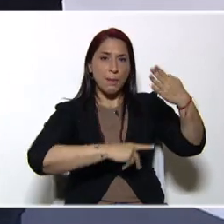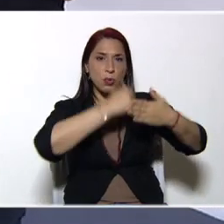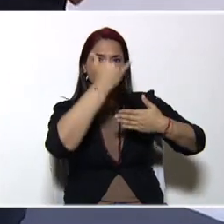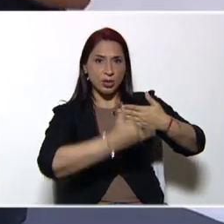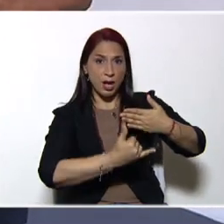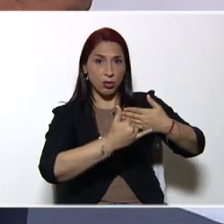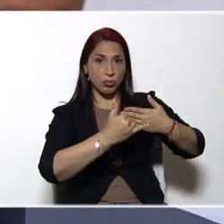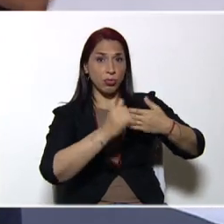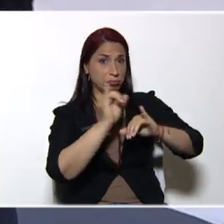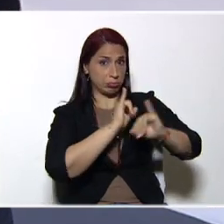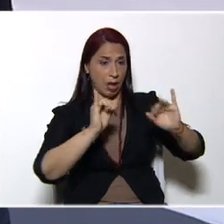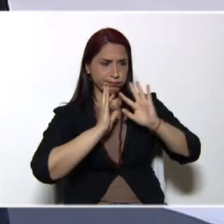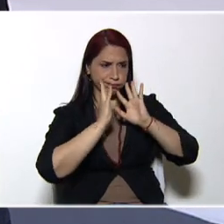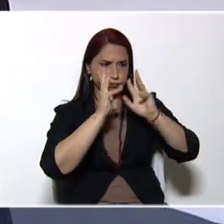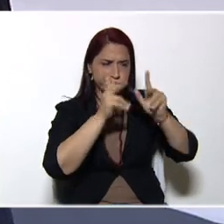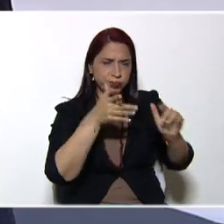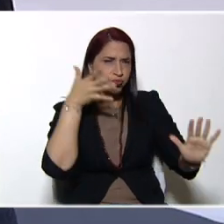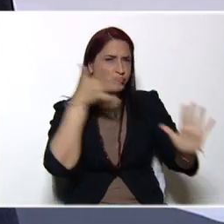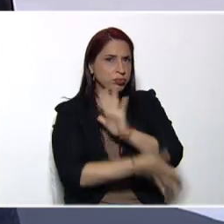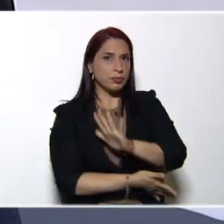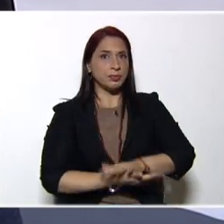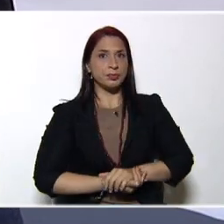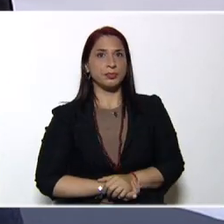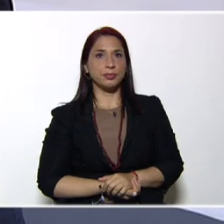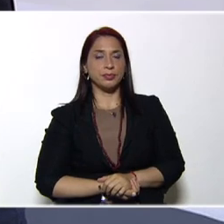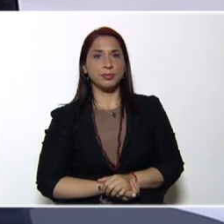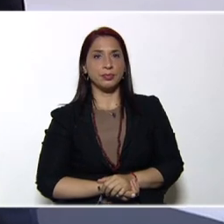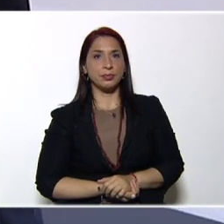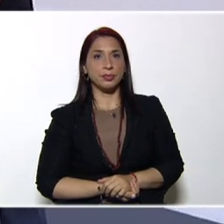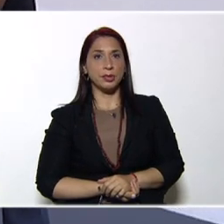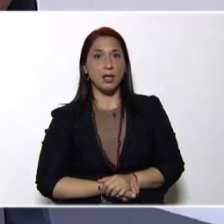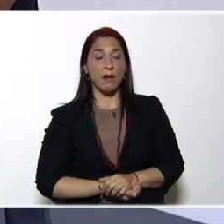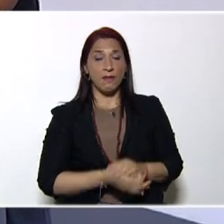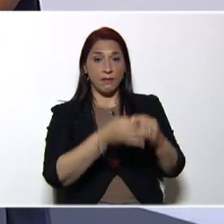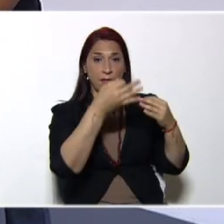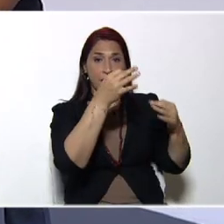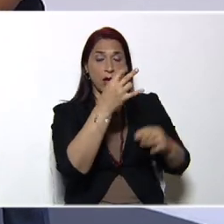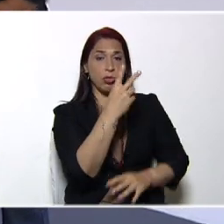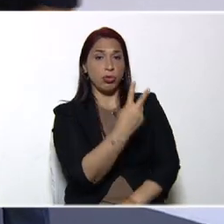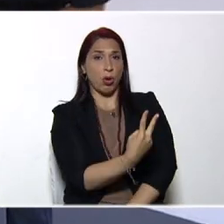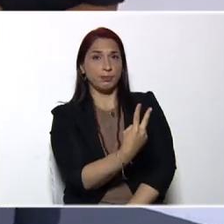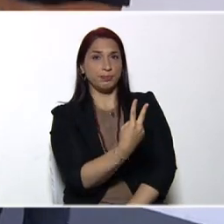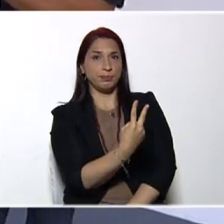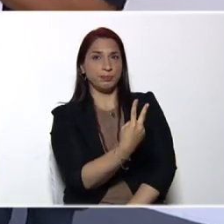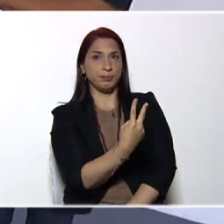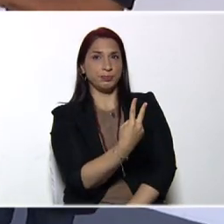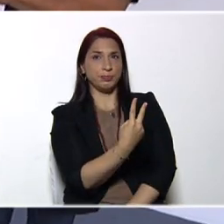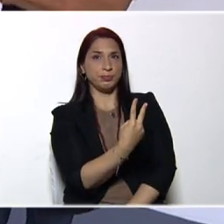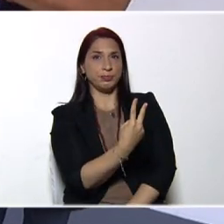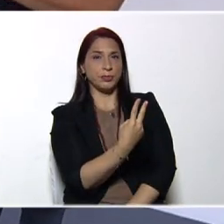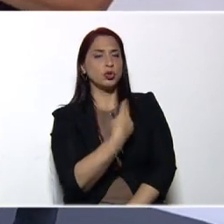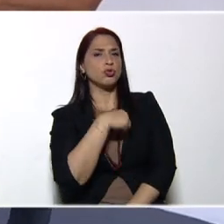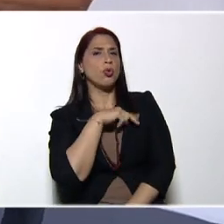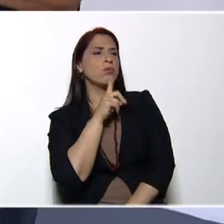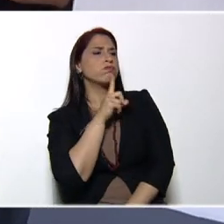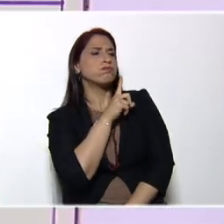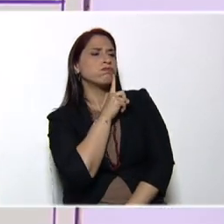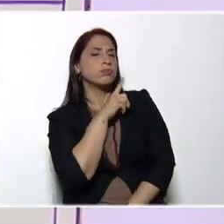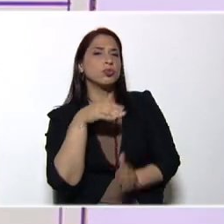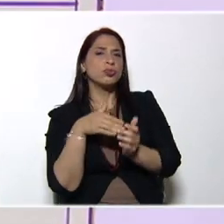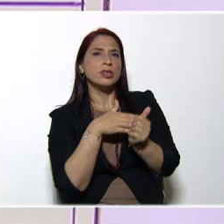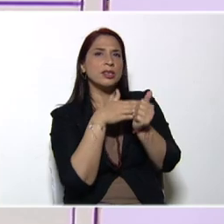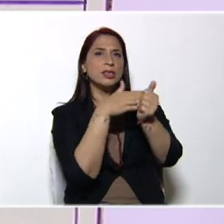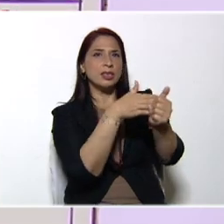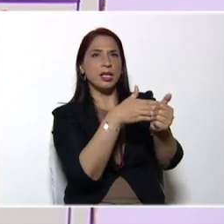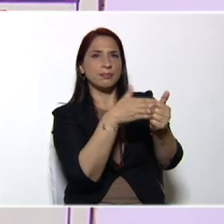proyecto, ¿no? Que ya les voy a dar esa sorpresa ahorita. La ficha número 2 es la que conocemos como la guía de pasos, es